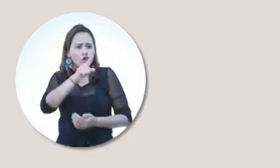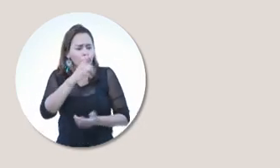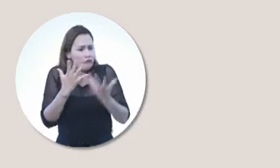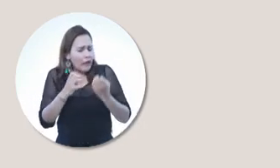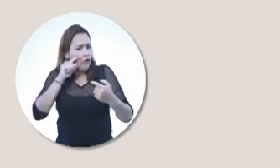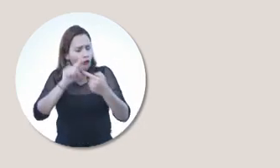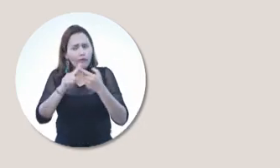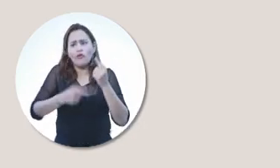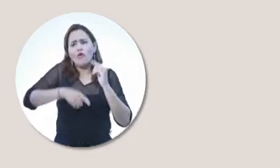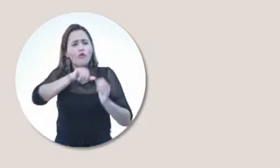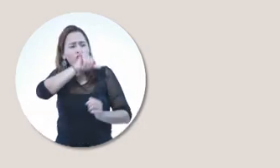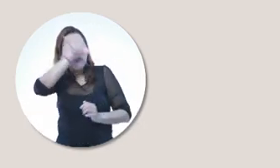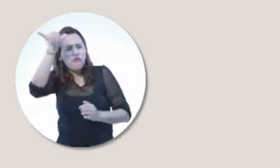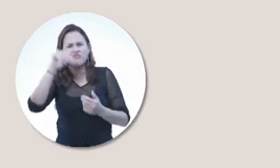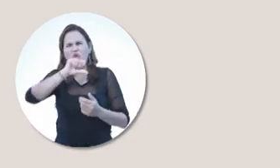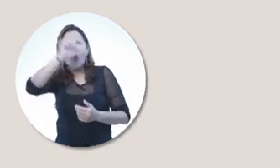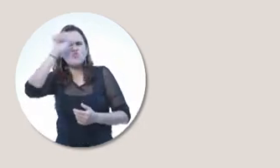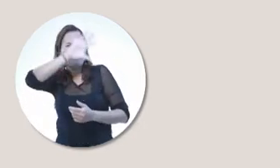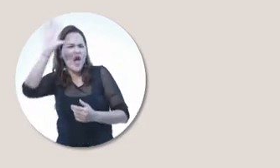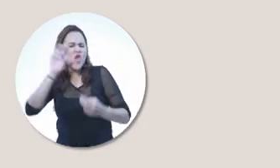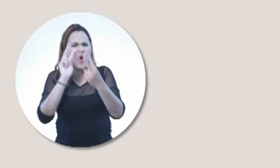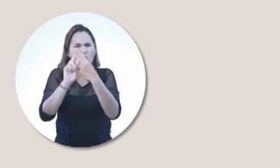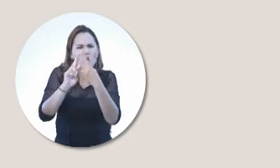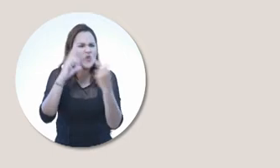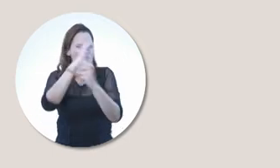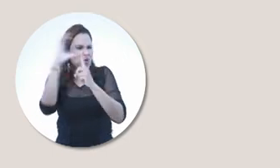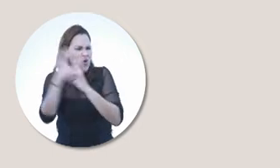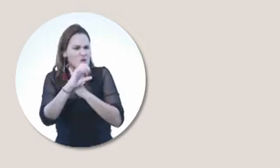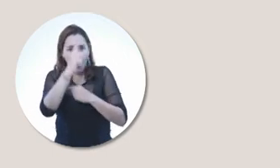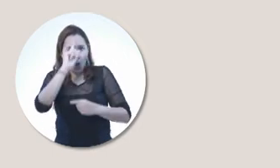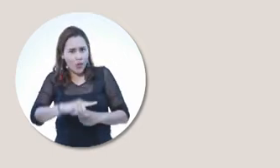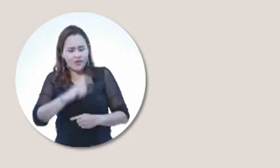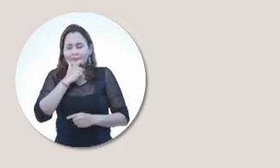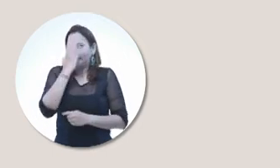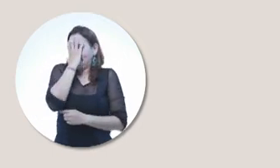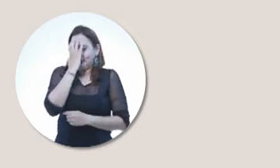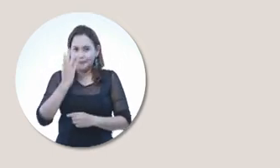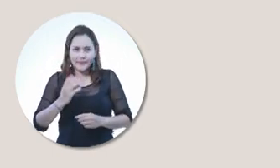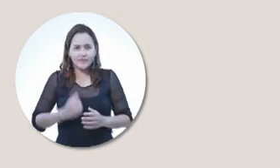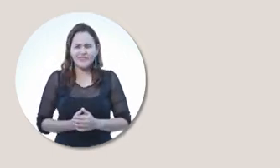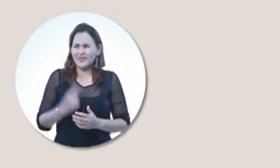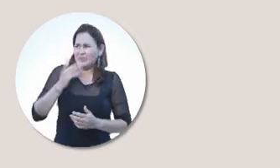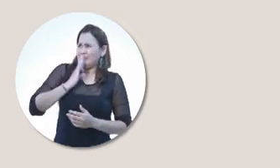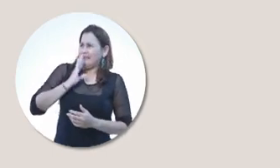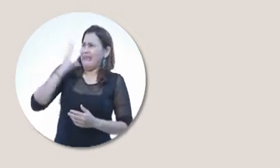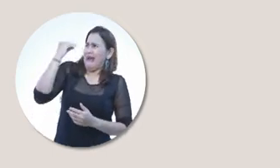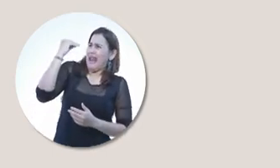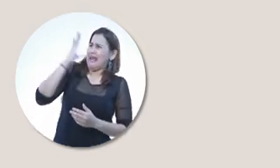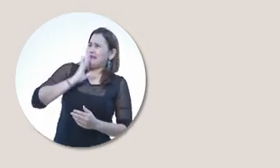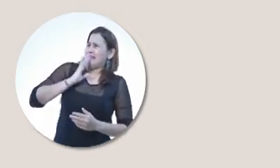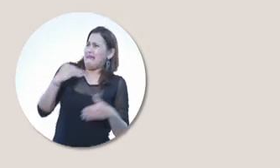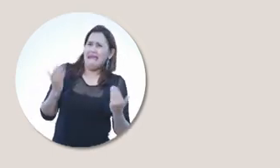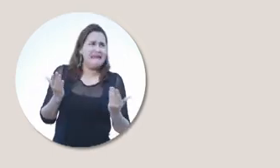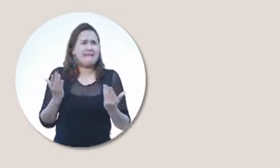viajar al exterior y conocer otras culturas y no te da pena volarte unos extranjeros que te piden ayuda? ¿Y tú quién eres? ¿Cómo sabes todo eso y de